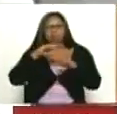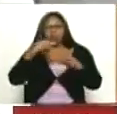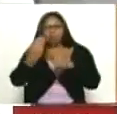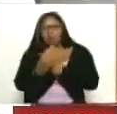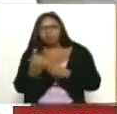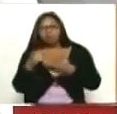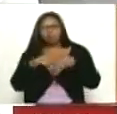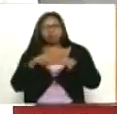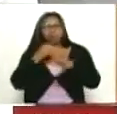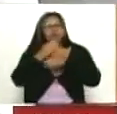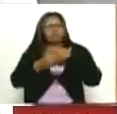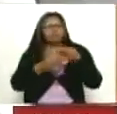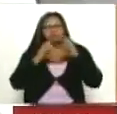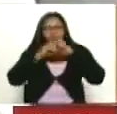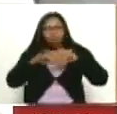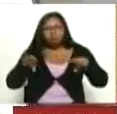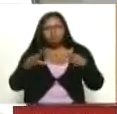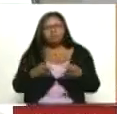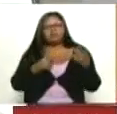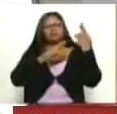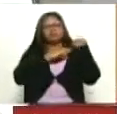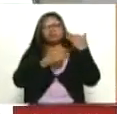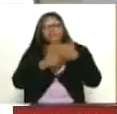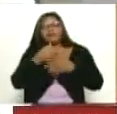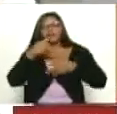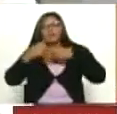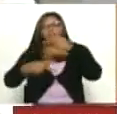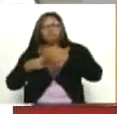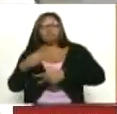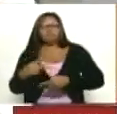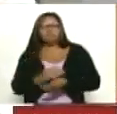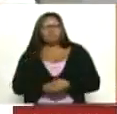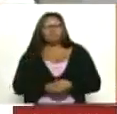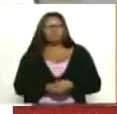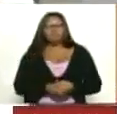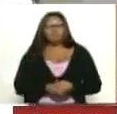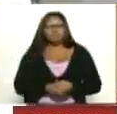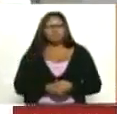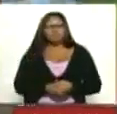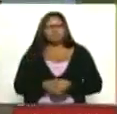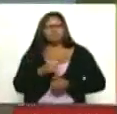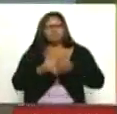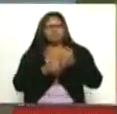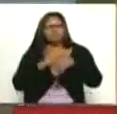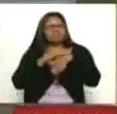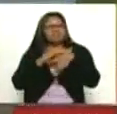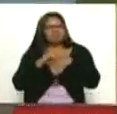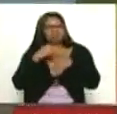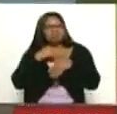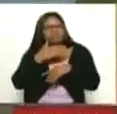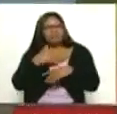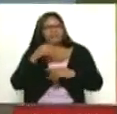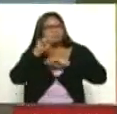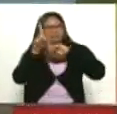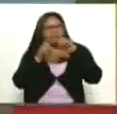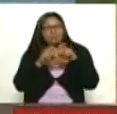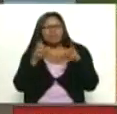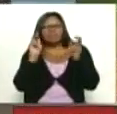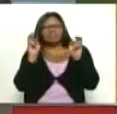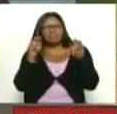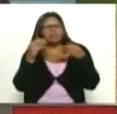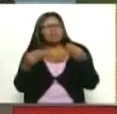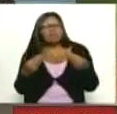culturales incorporados en esas tareas, más la producción de esas obras. Viceministra, quería preguntarle sobre la temática,